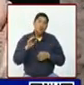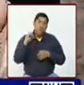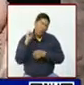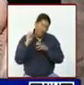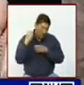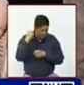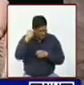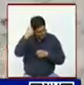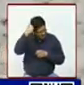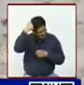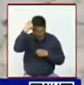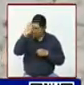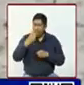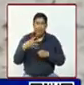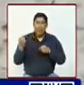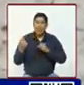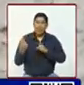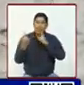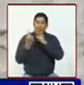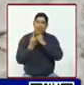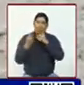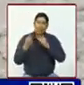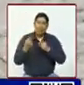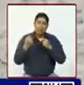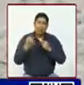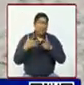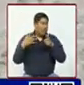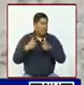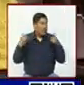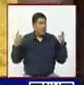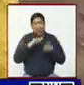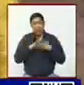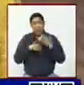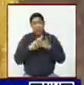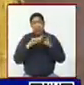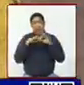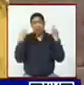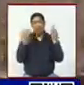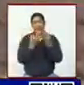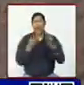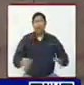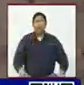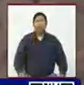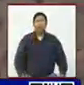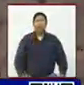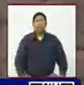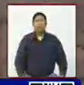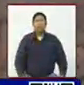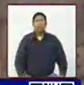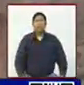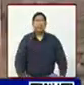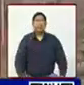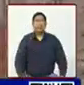revolucionario, y él encuentra que él es lo más grande de toda la familia.